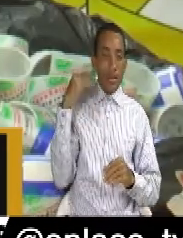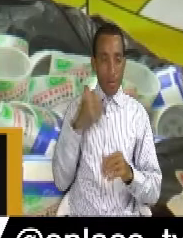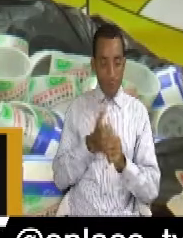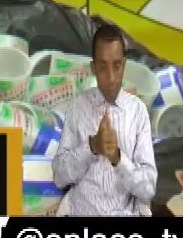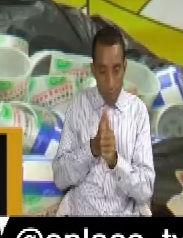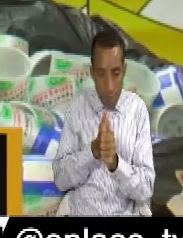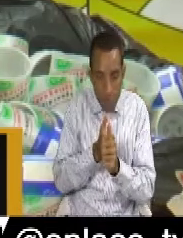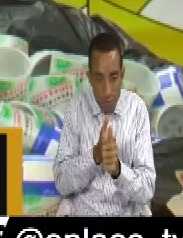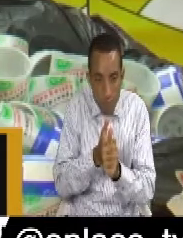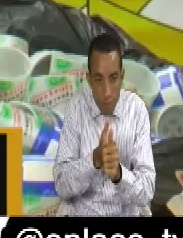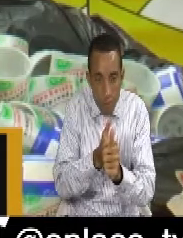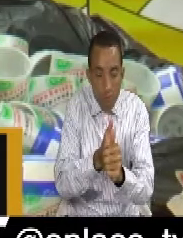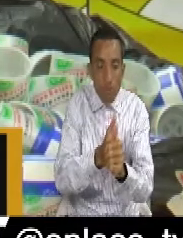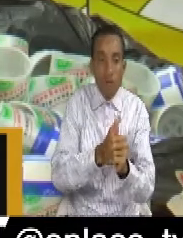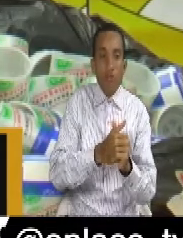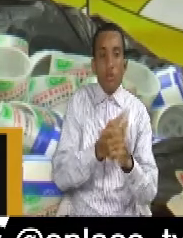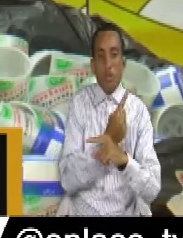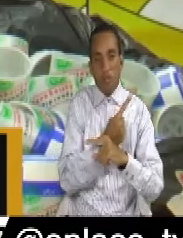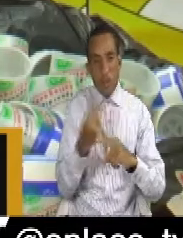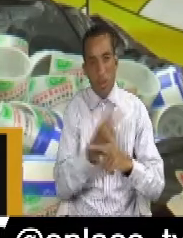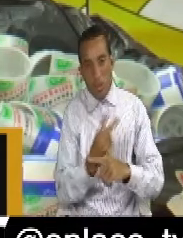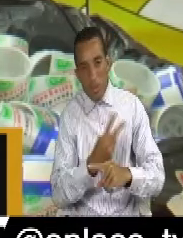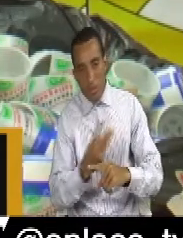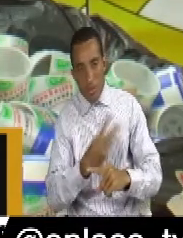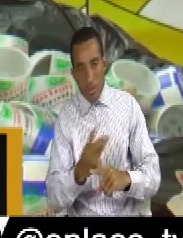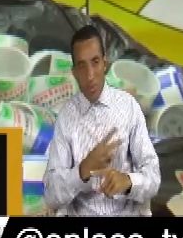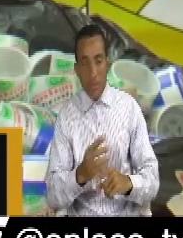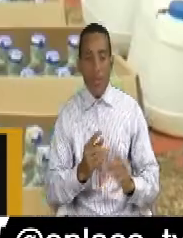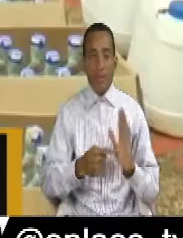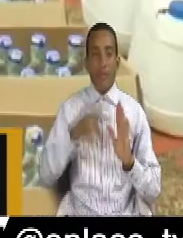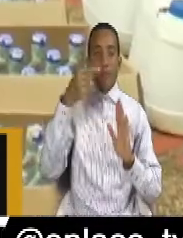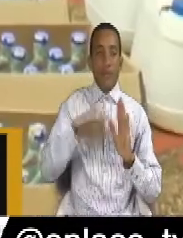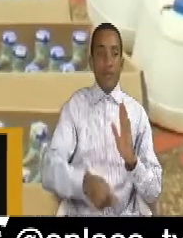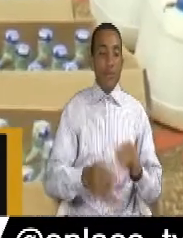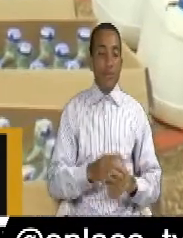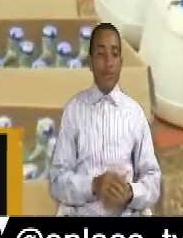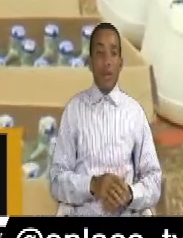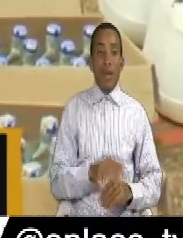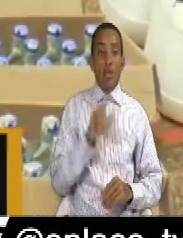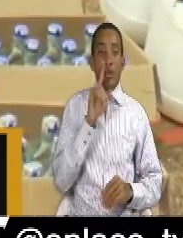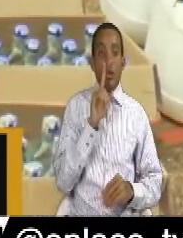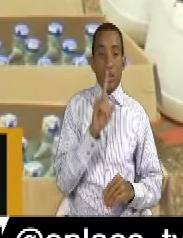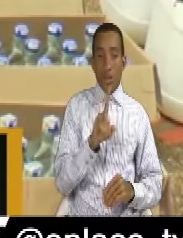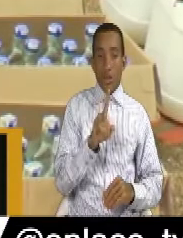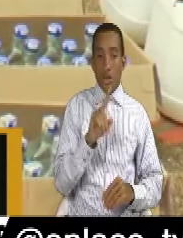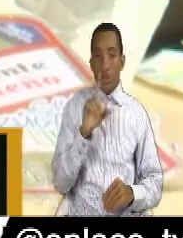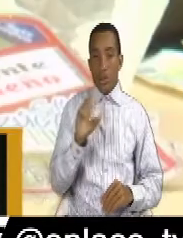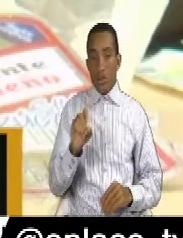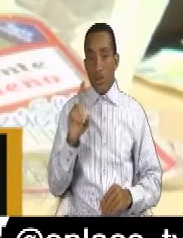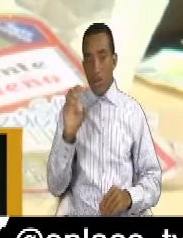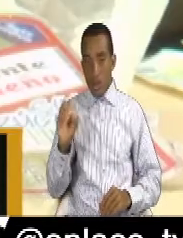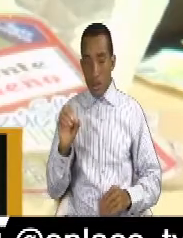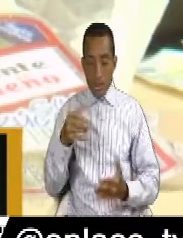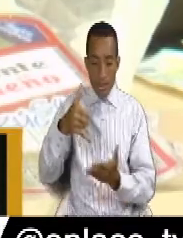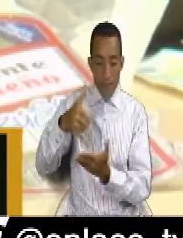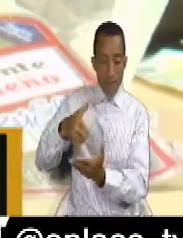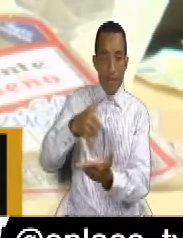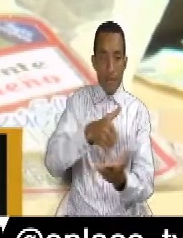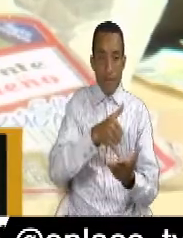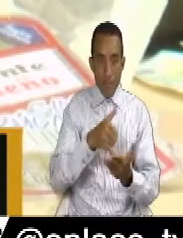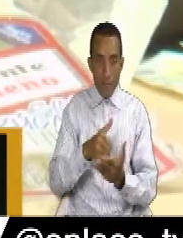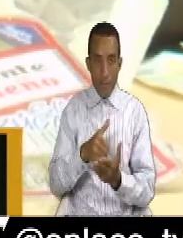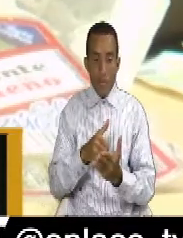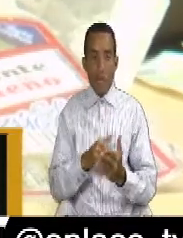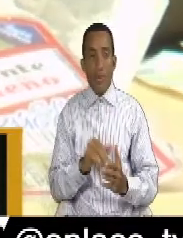llevó varias semanas por parte de las autoridades. Total 160 botellas, 101 etiquetas de aguardiente